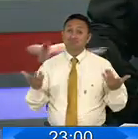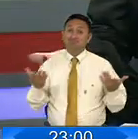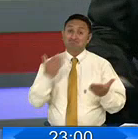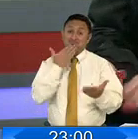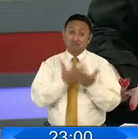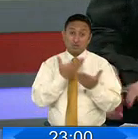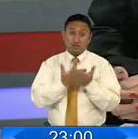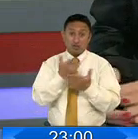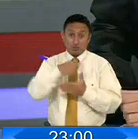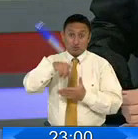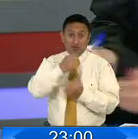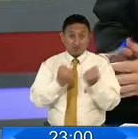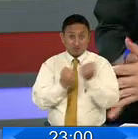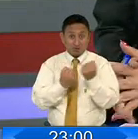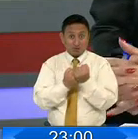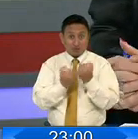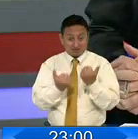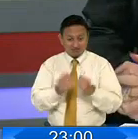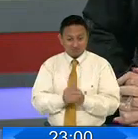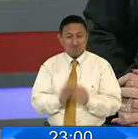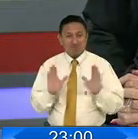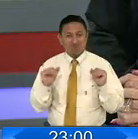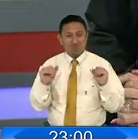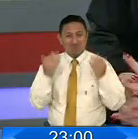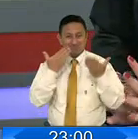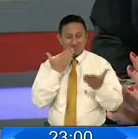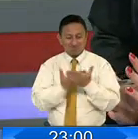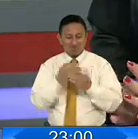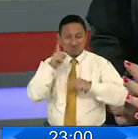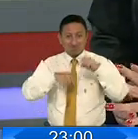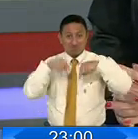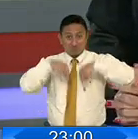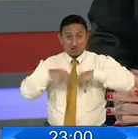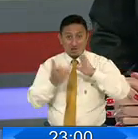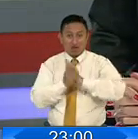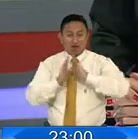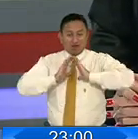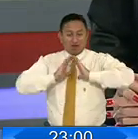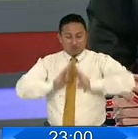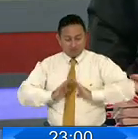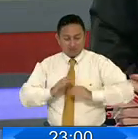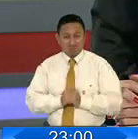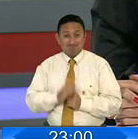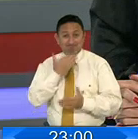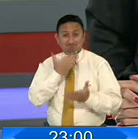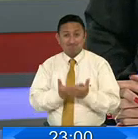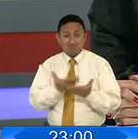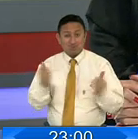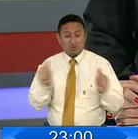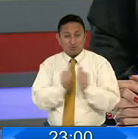Gracias por esos corazones solidarios. Con esto nos despedimos, amigos. Momento de descansar. Gracias por su